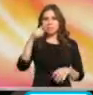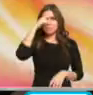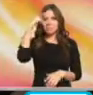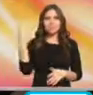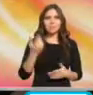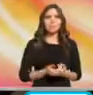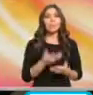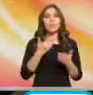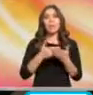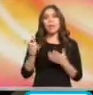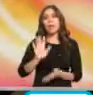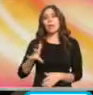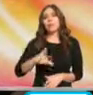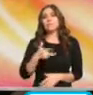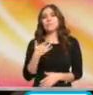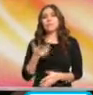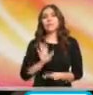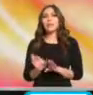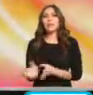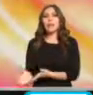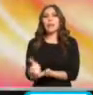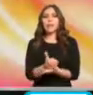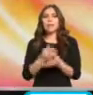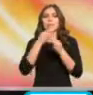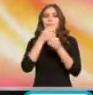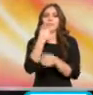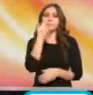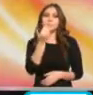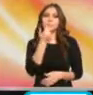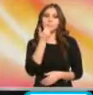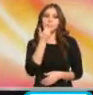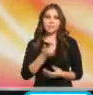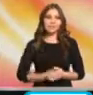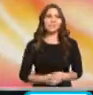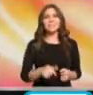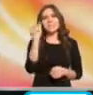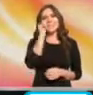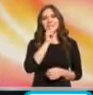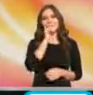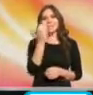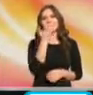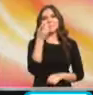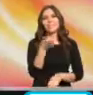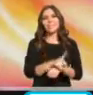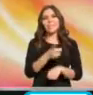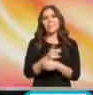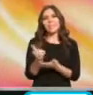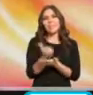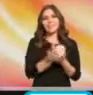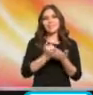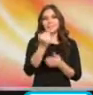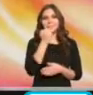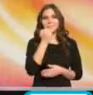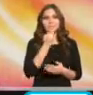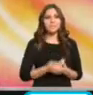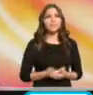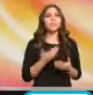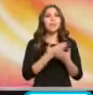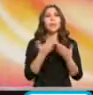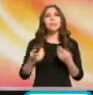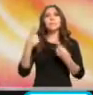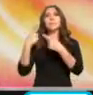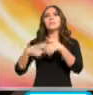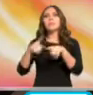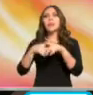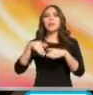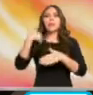las ganas de comer porque ya las tenemos, la verdad. Esas todos los días. Muy bien. Oye, ¿a poco no con estos eventos que